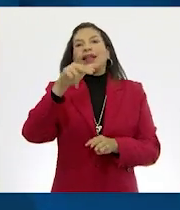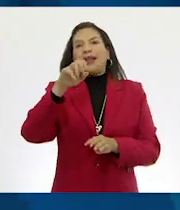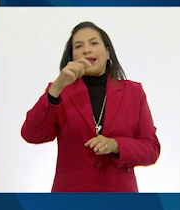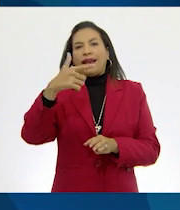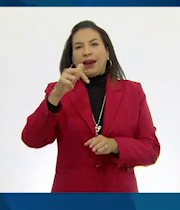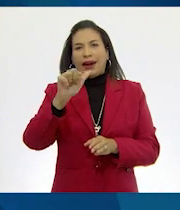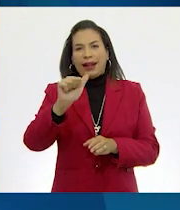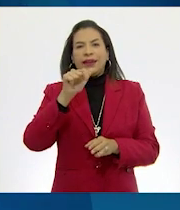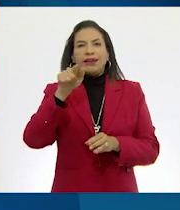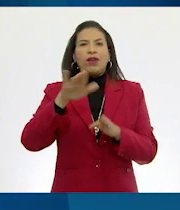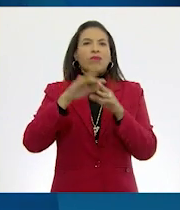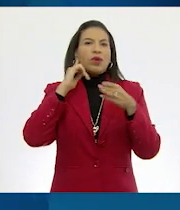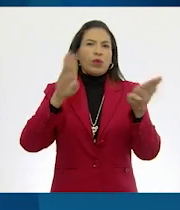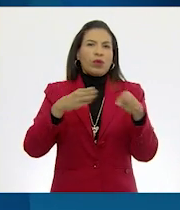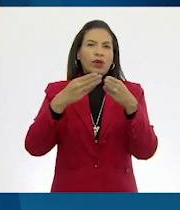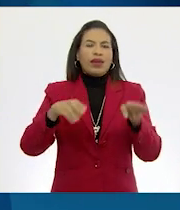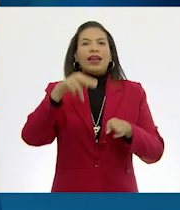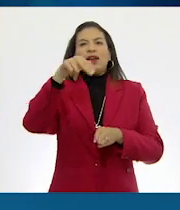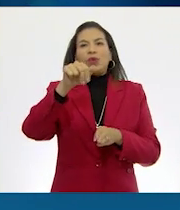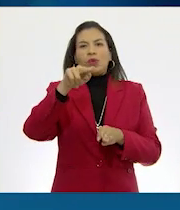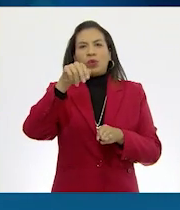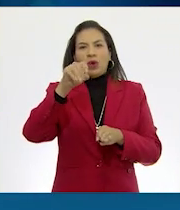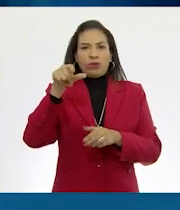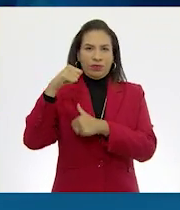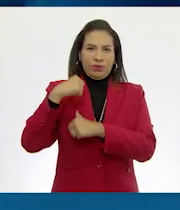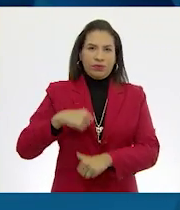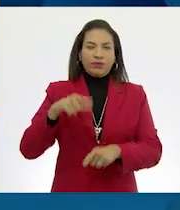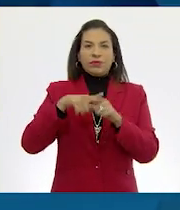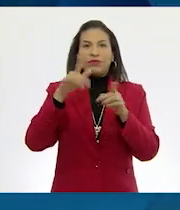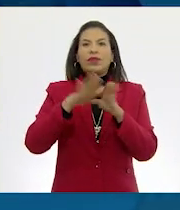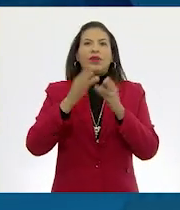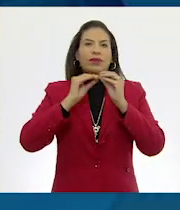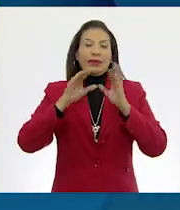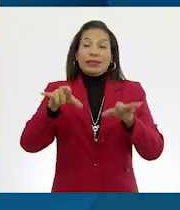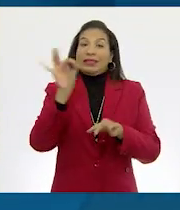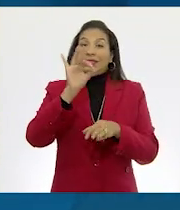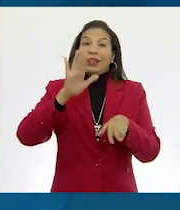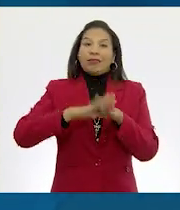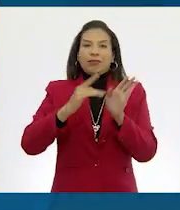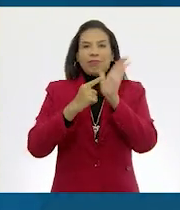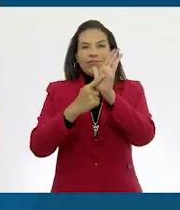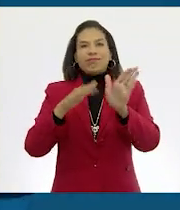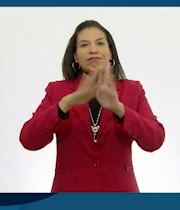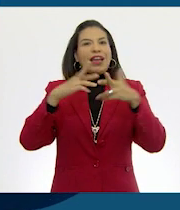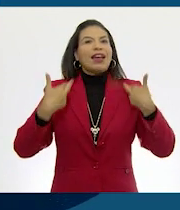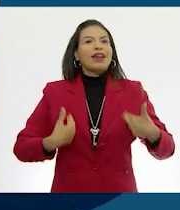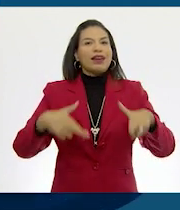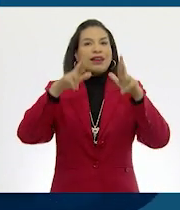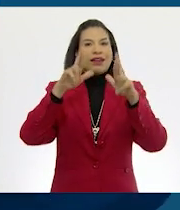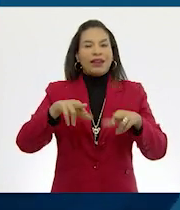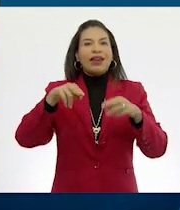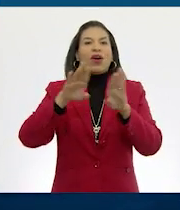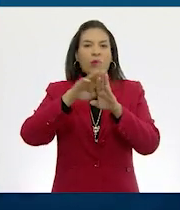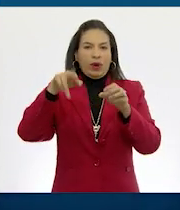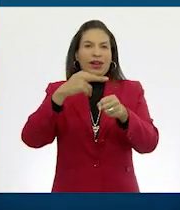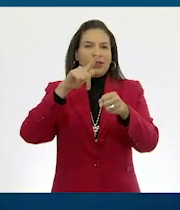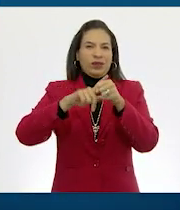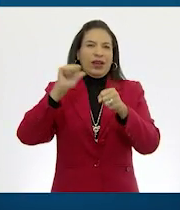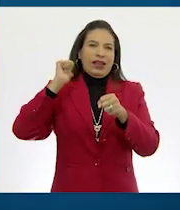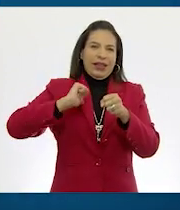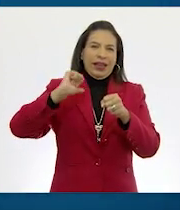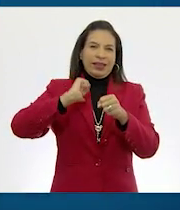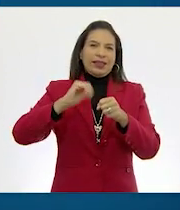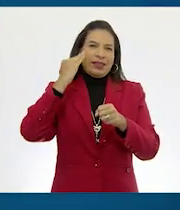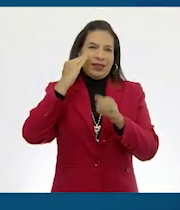Bocanegra, con música de Jaime Nuno. Esta obra es quizá la muestra más representativa del nacionalismo de la